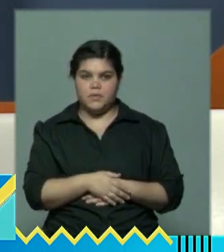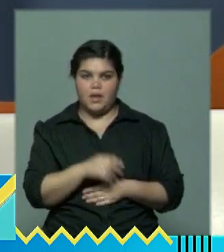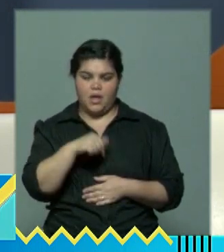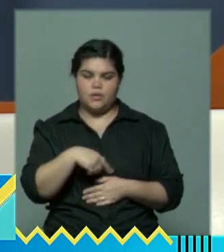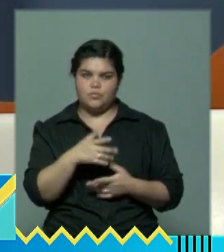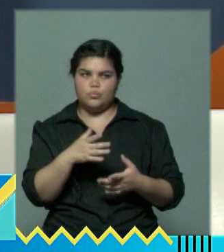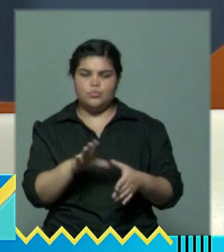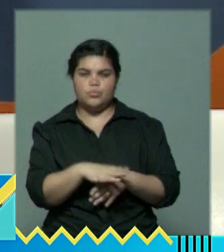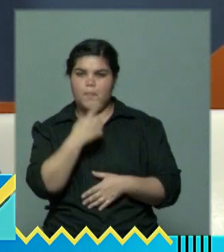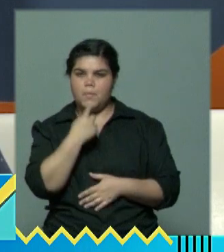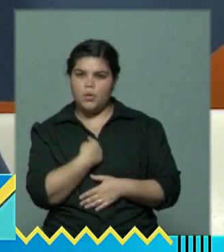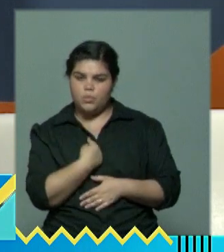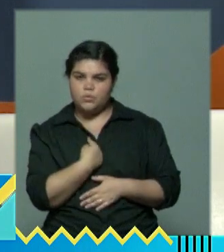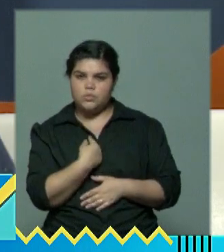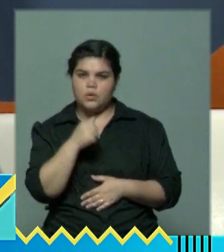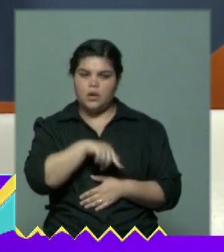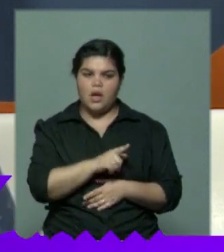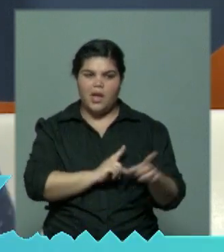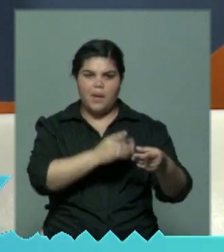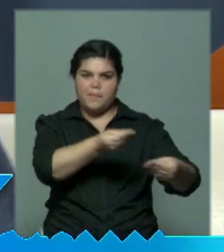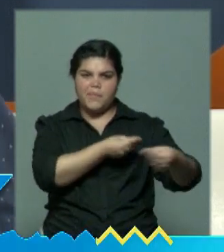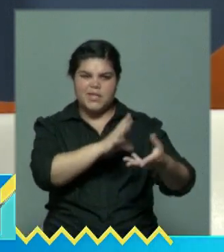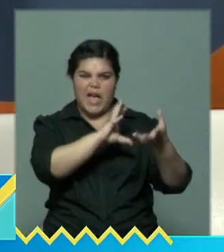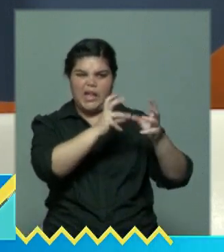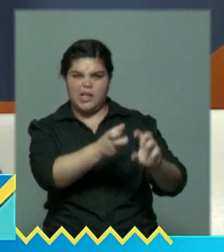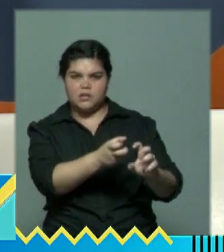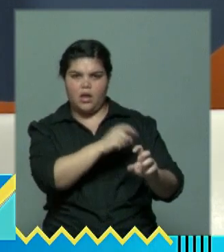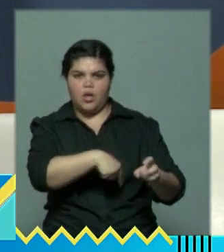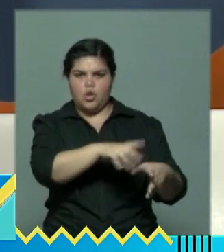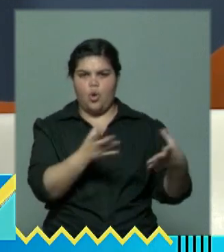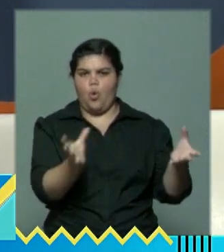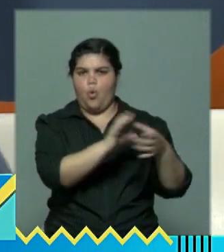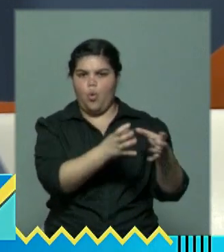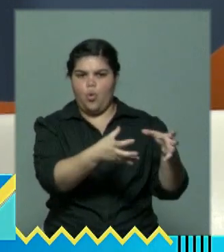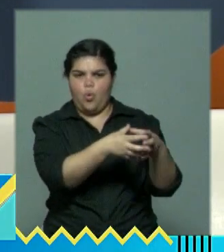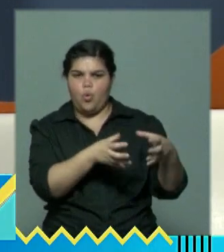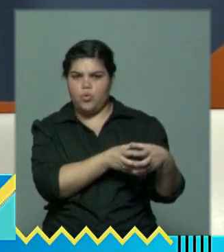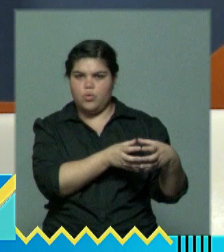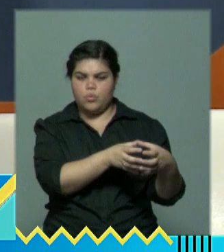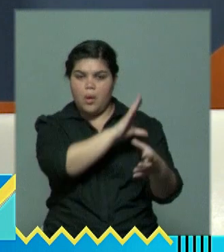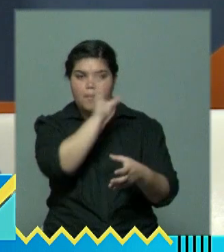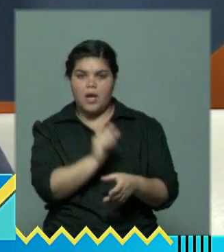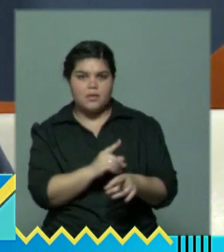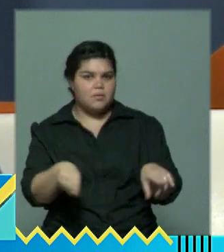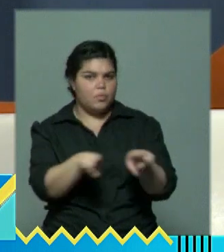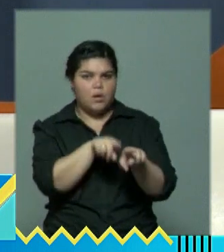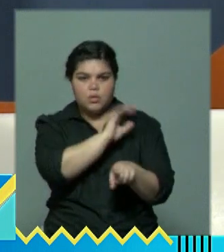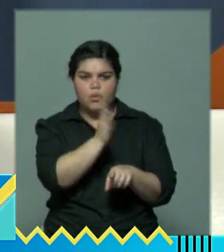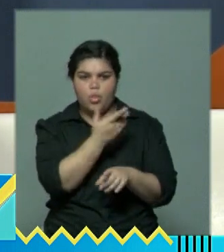me pregunto, el sector empresario cuando ve crisis se aglomera, se junta, los países se juntan, Comunidad